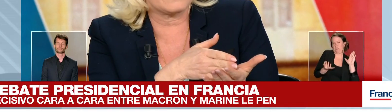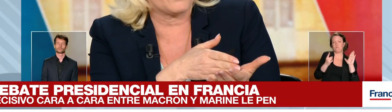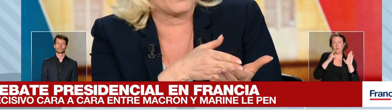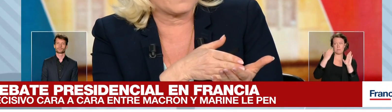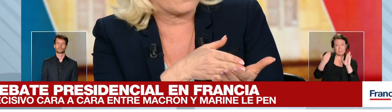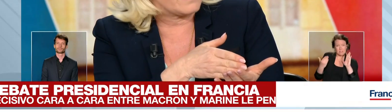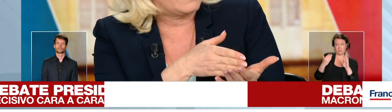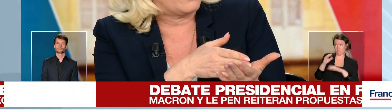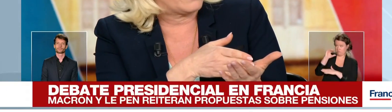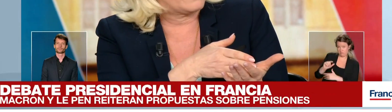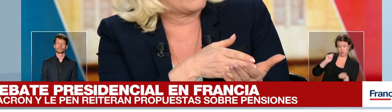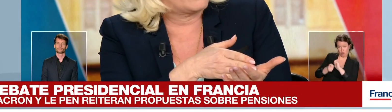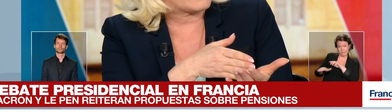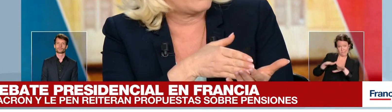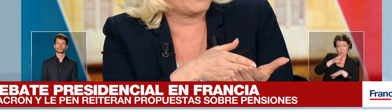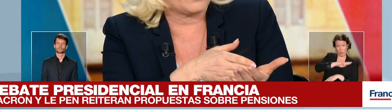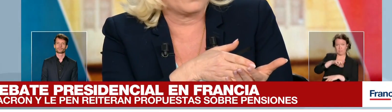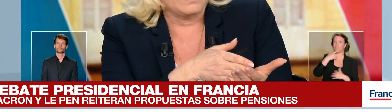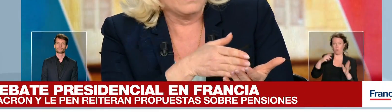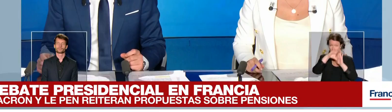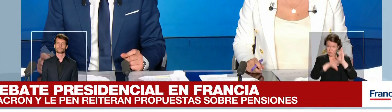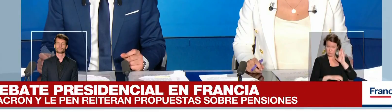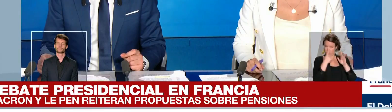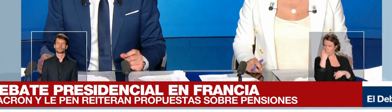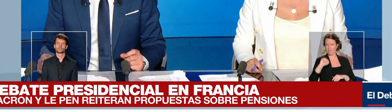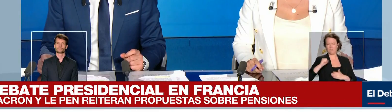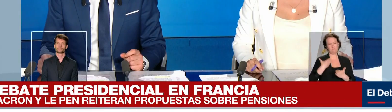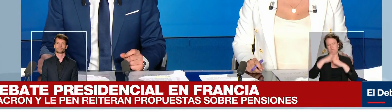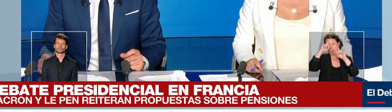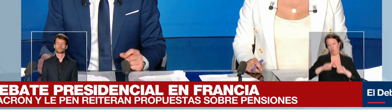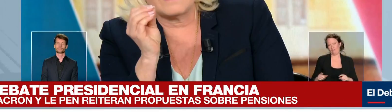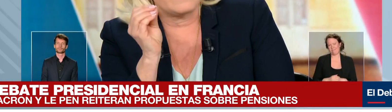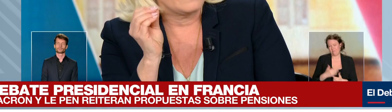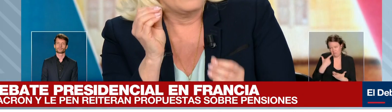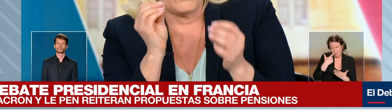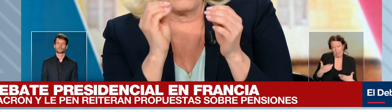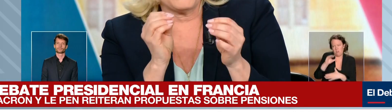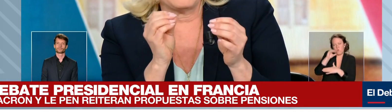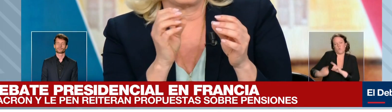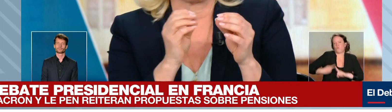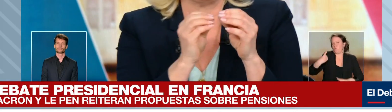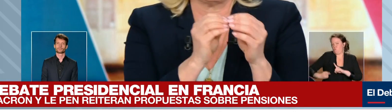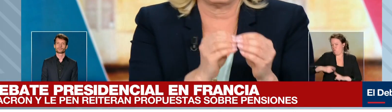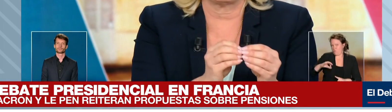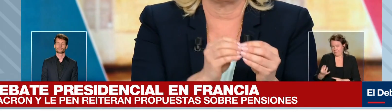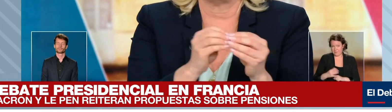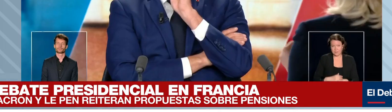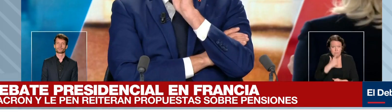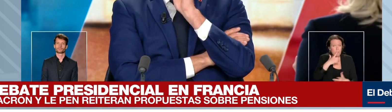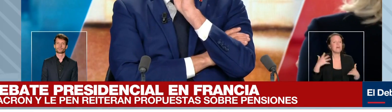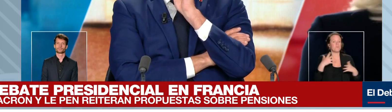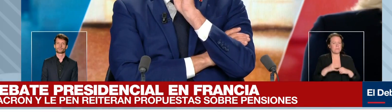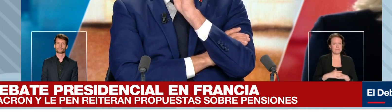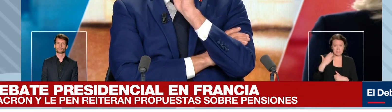esto para no tocar las instituciones de la Quinta República. Y en este sistema de protección social, las